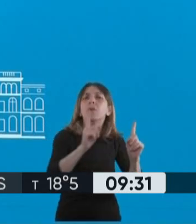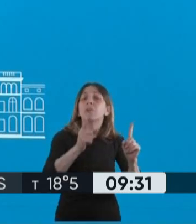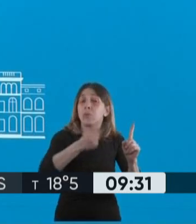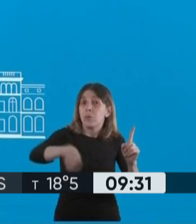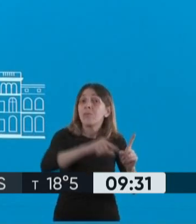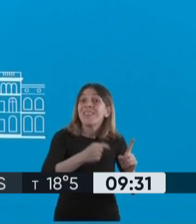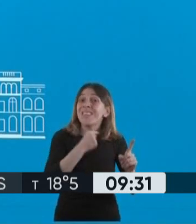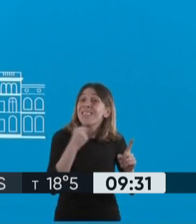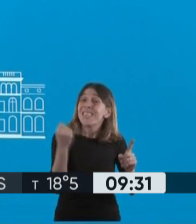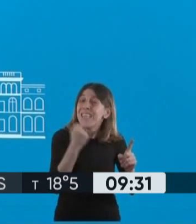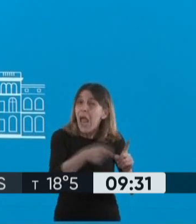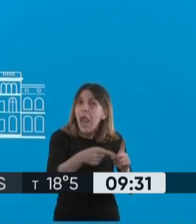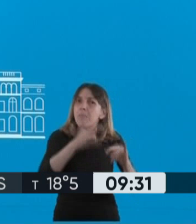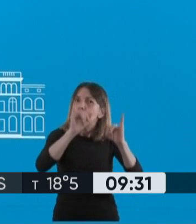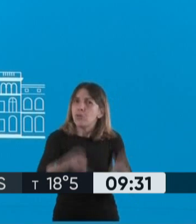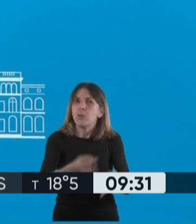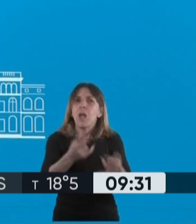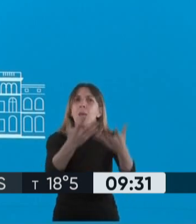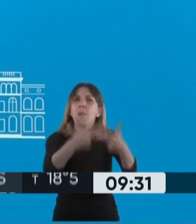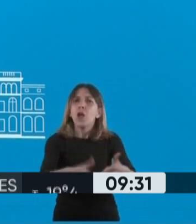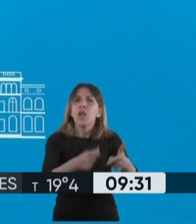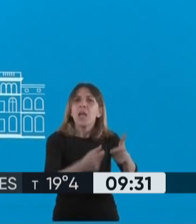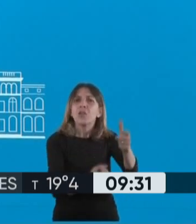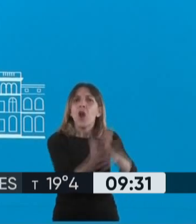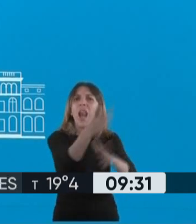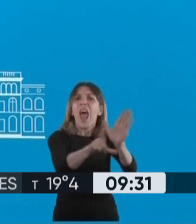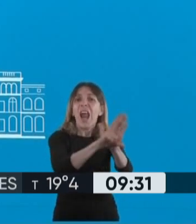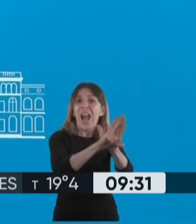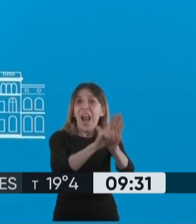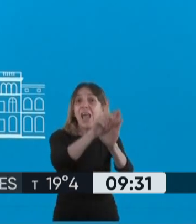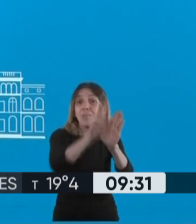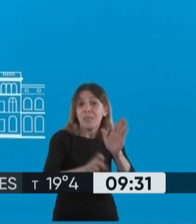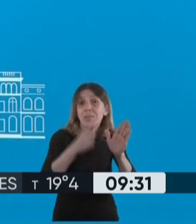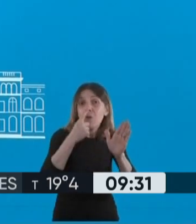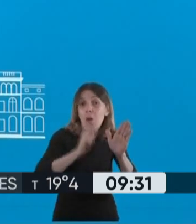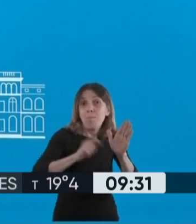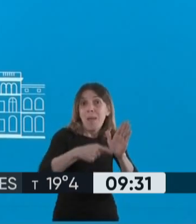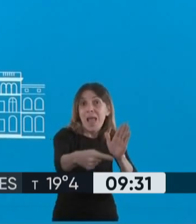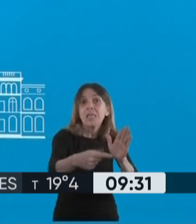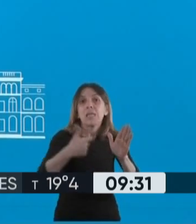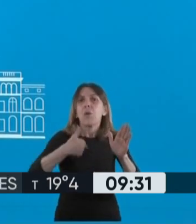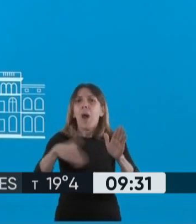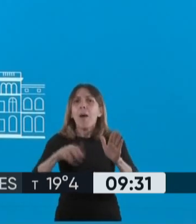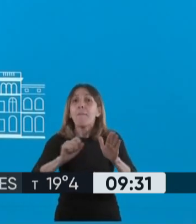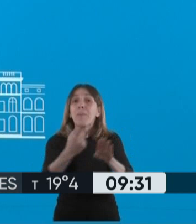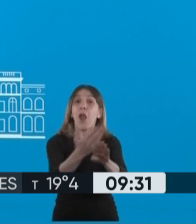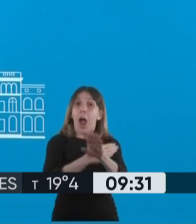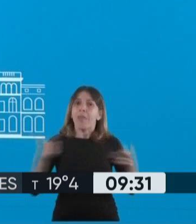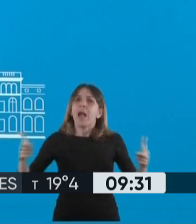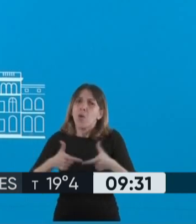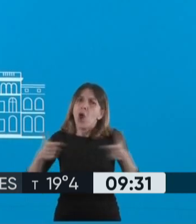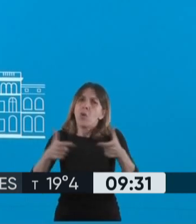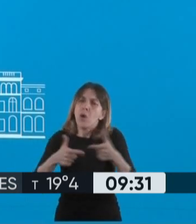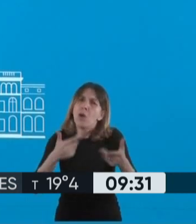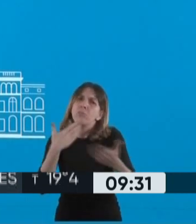haya un proyecto efectivamente y una ley vigente en la Argentina en los próximos meses, se van a llevar las conversaciones previas y ahí se